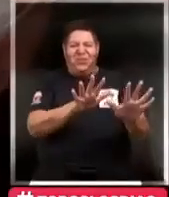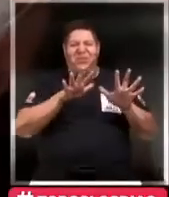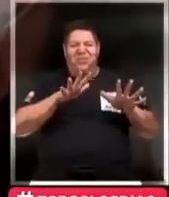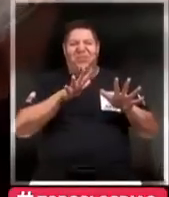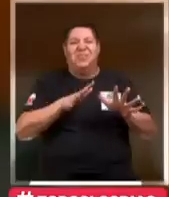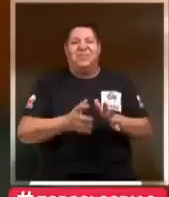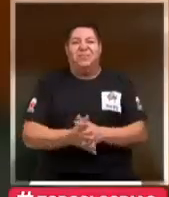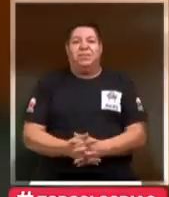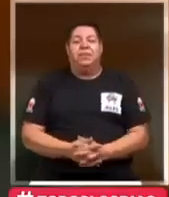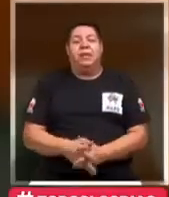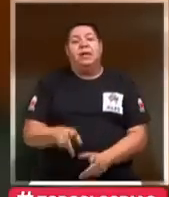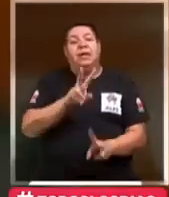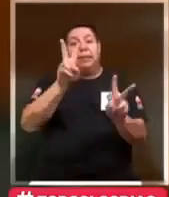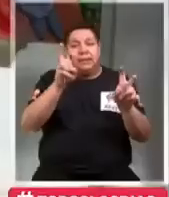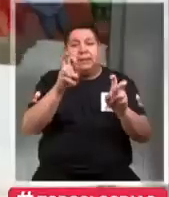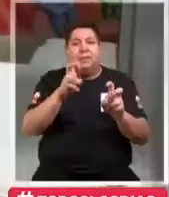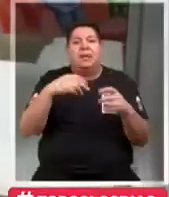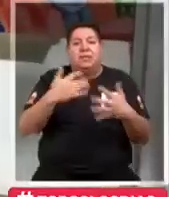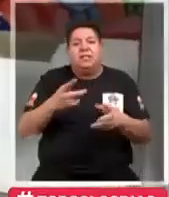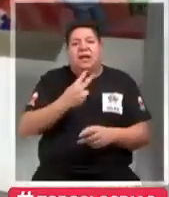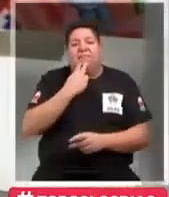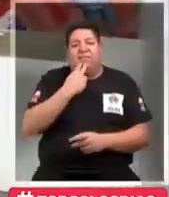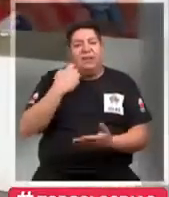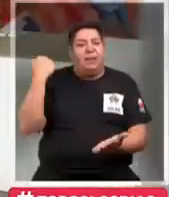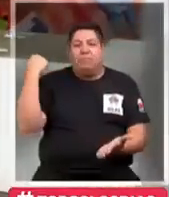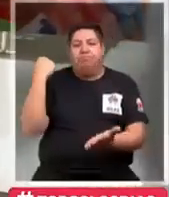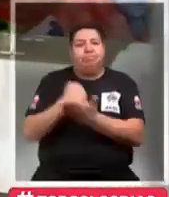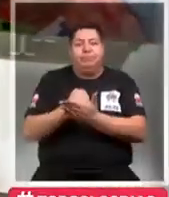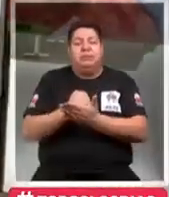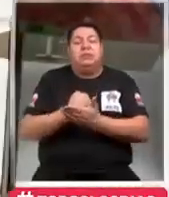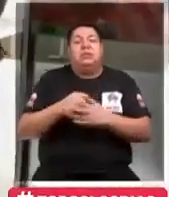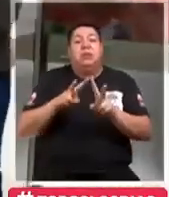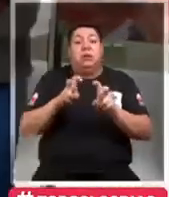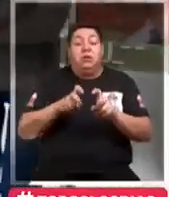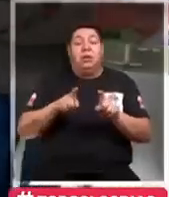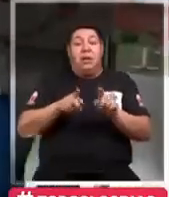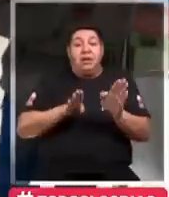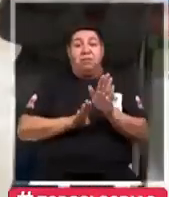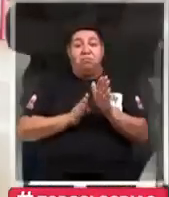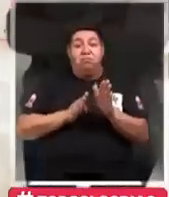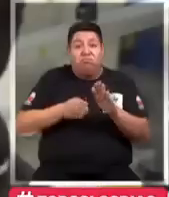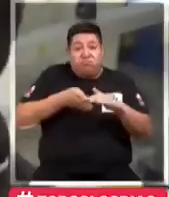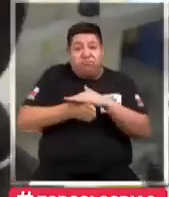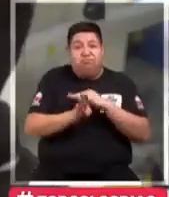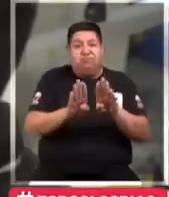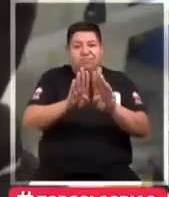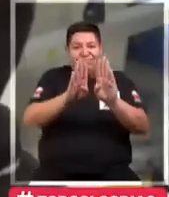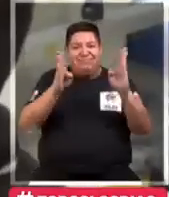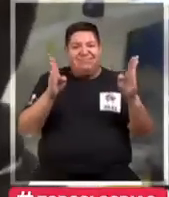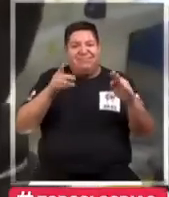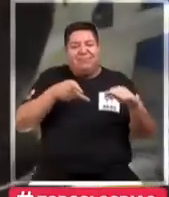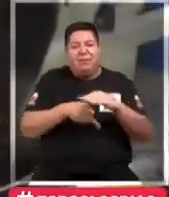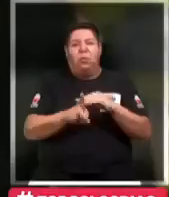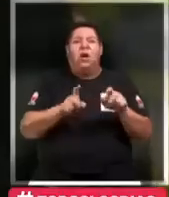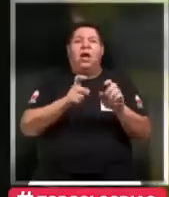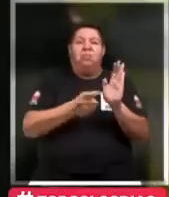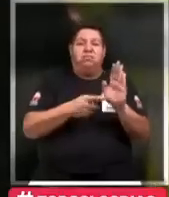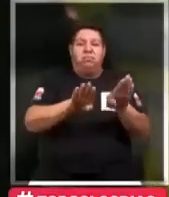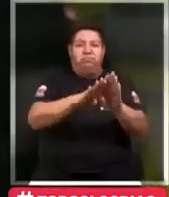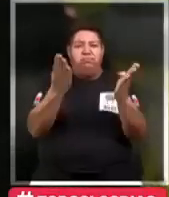Teletón nos marcó la vida. Desde que se abrió esa pampara, comenzaron a